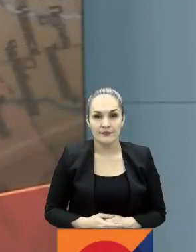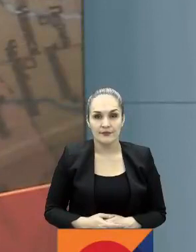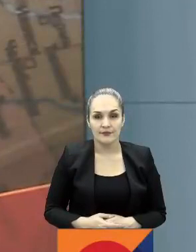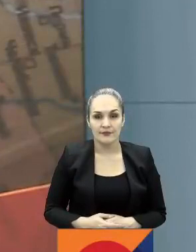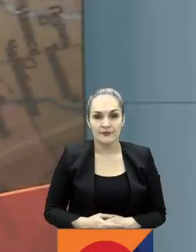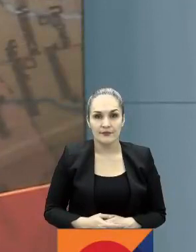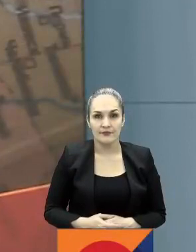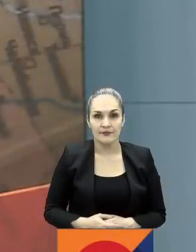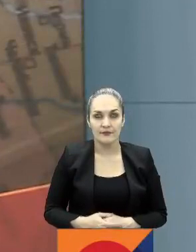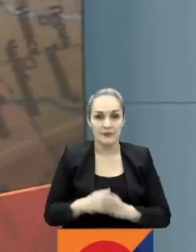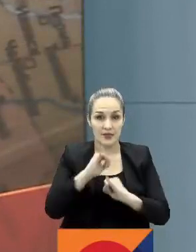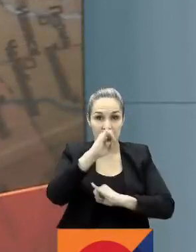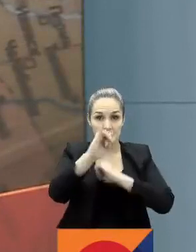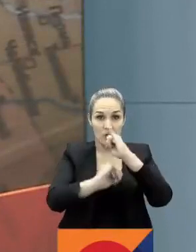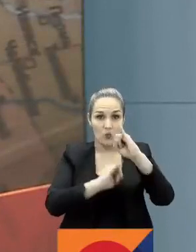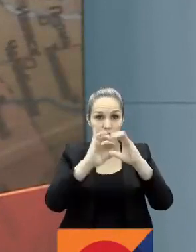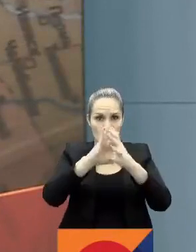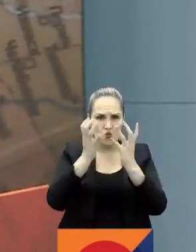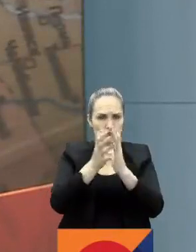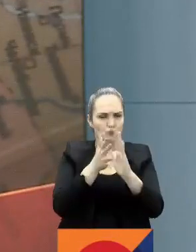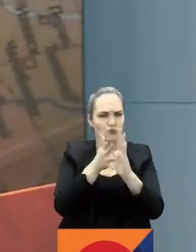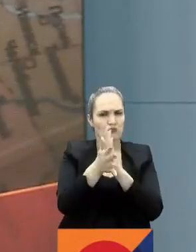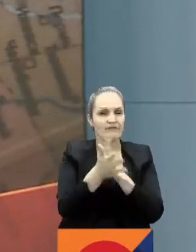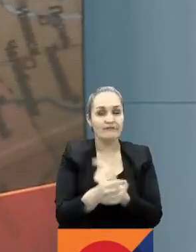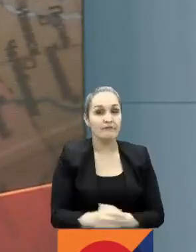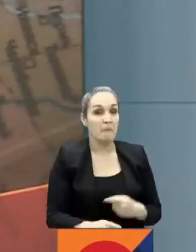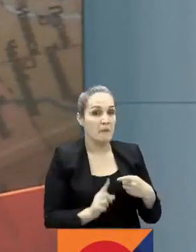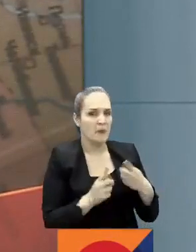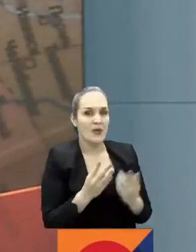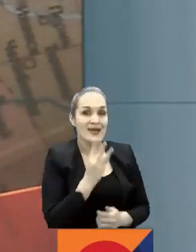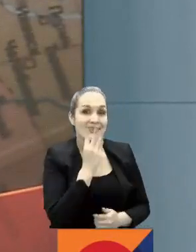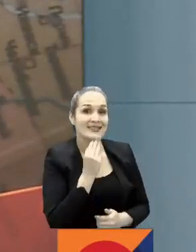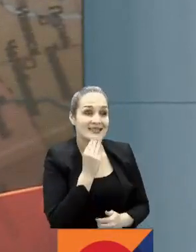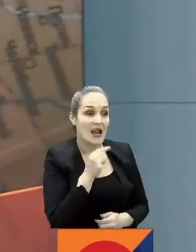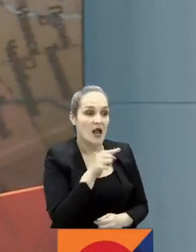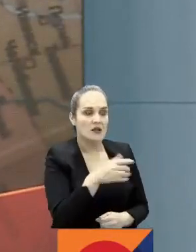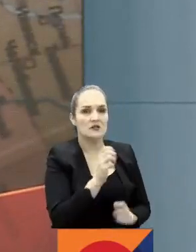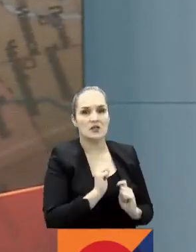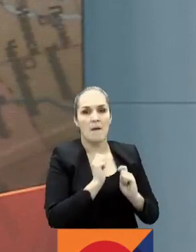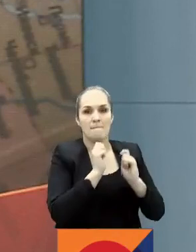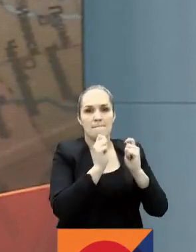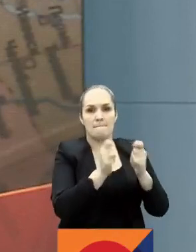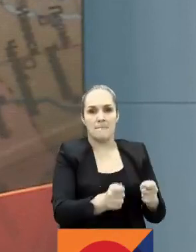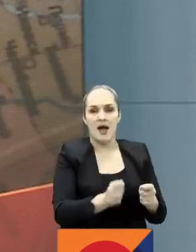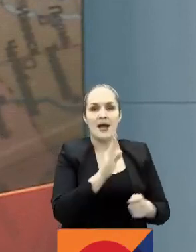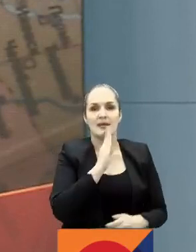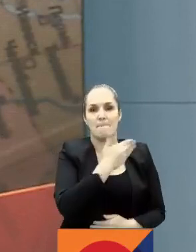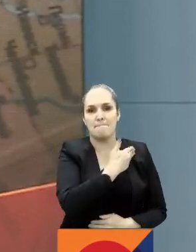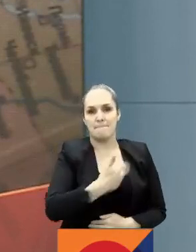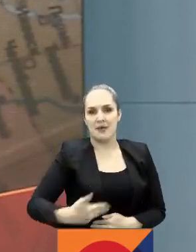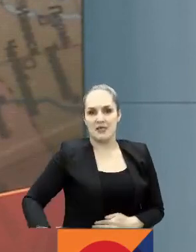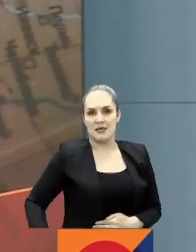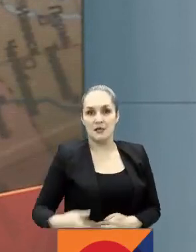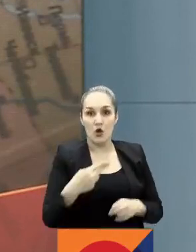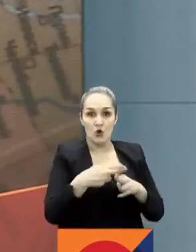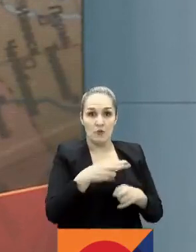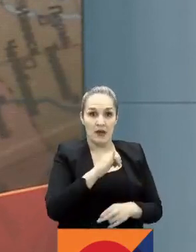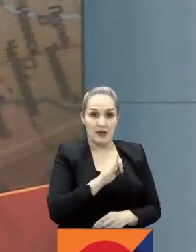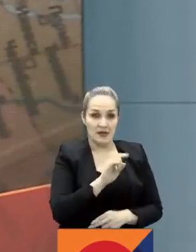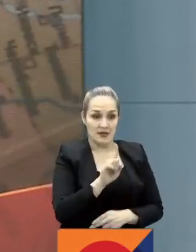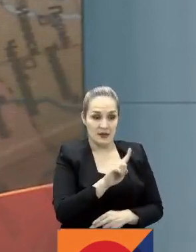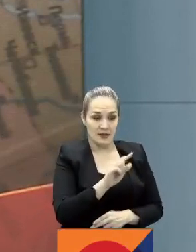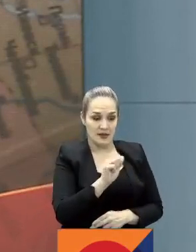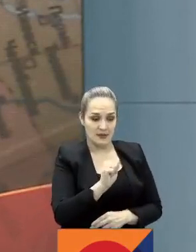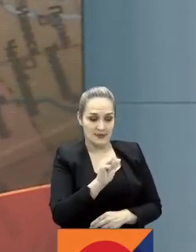Nuestra mirada internacional inicia en Israel con la elección de Isaac Herzog como su nuevo presidente. Recordemos que